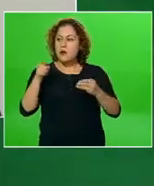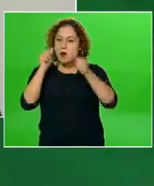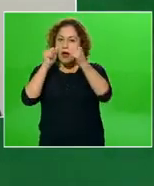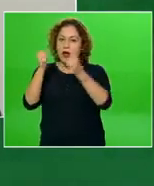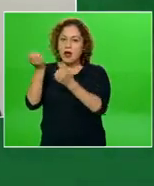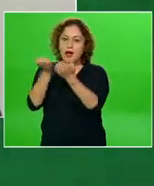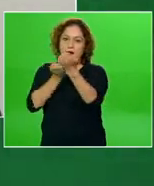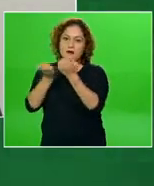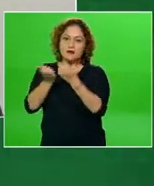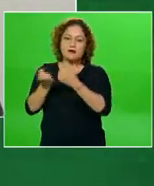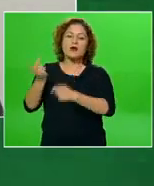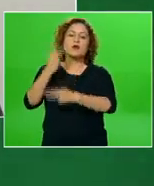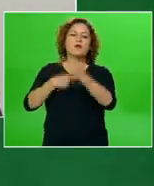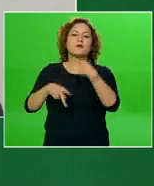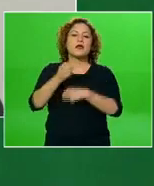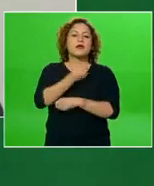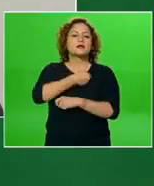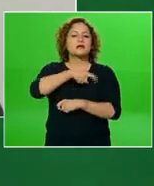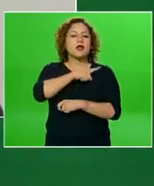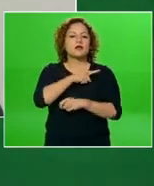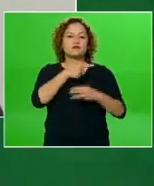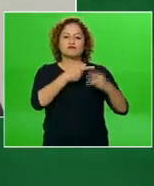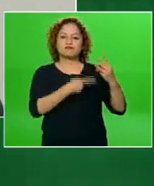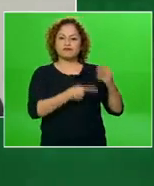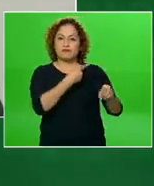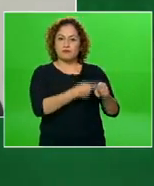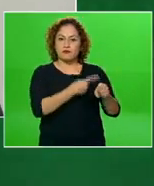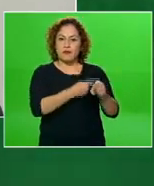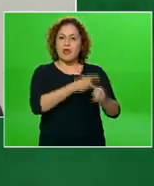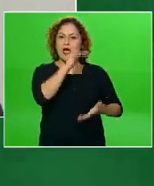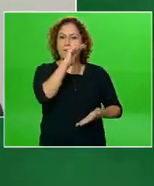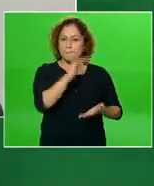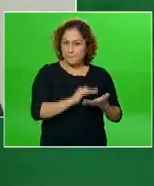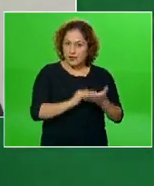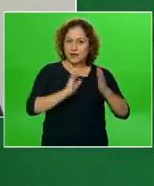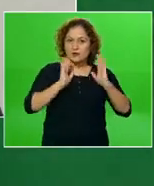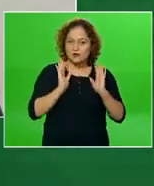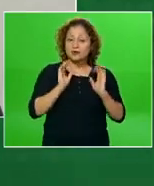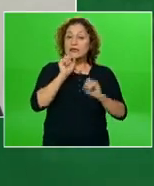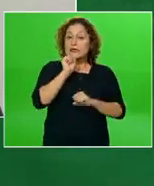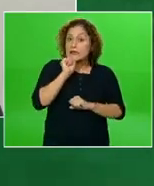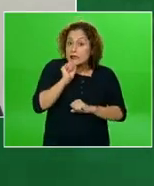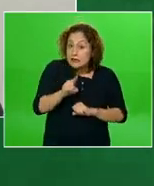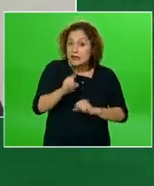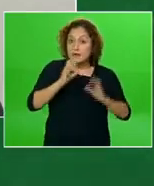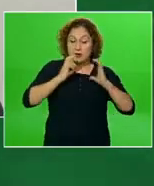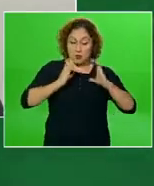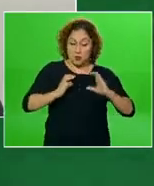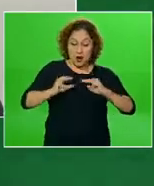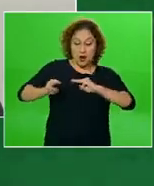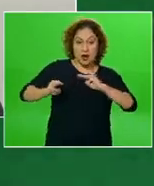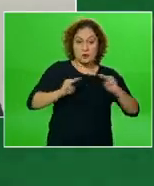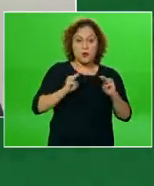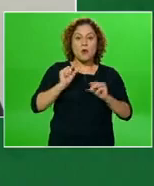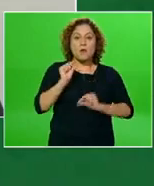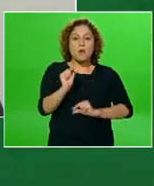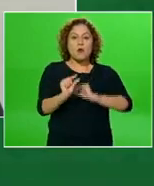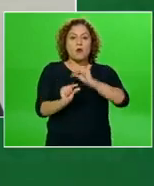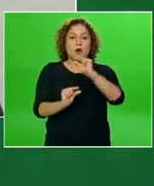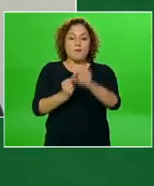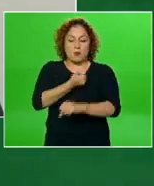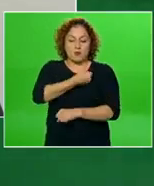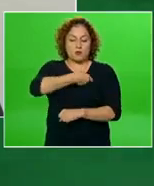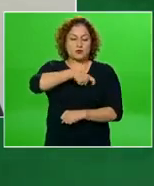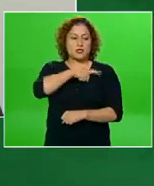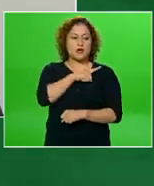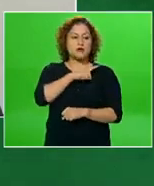el ejercicio me va a ayudar también junto con obviamente la valoración médica los medicamentos